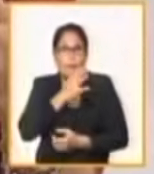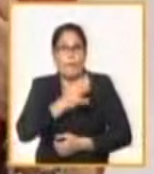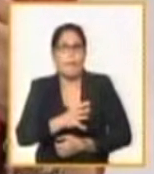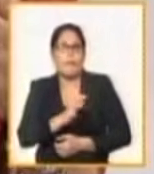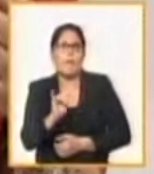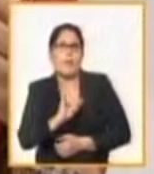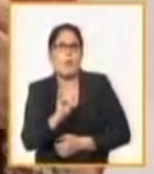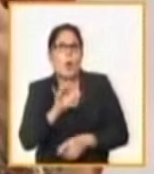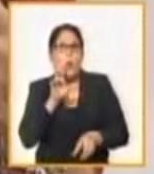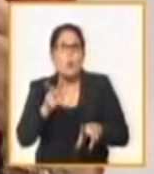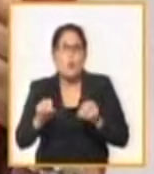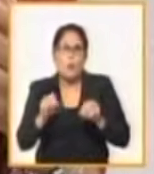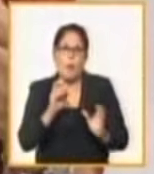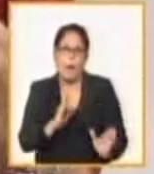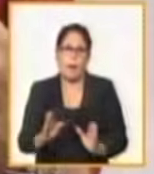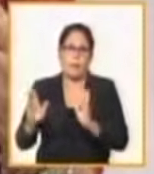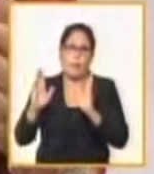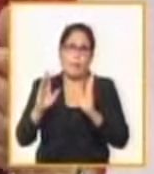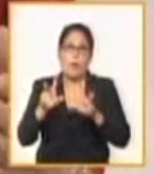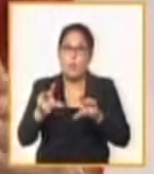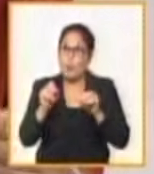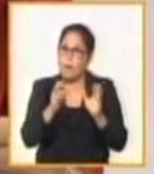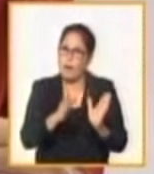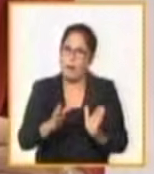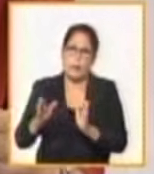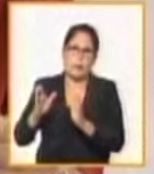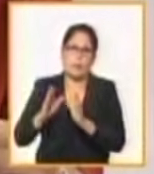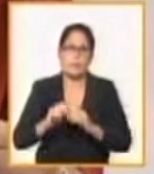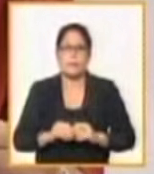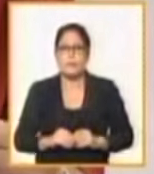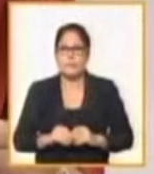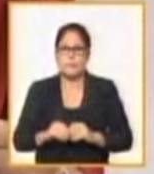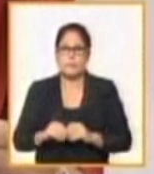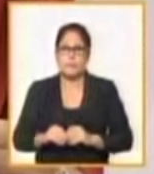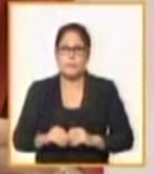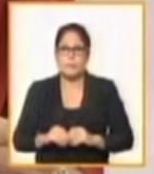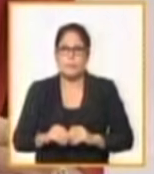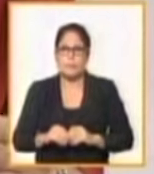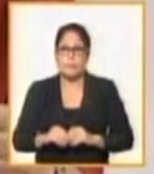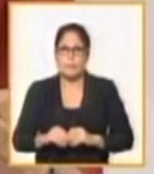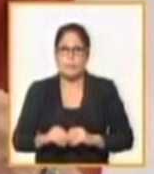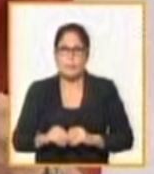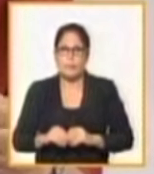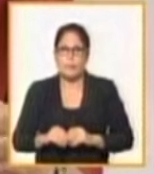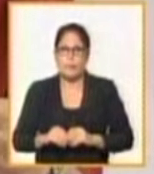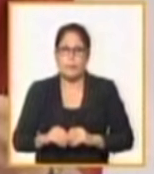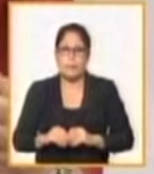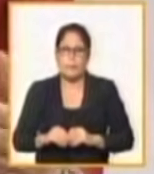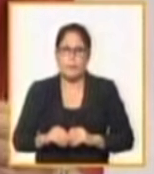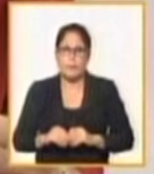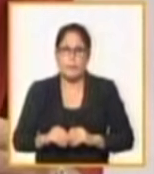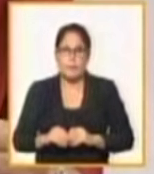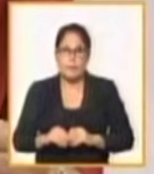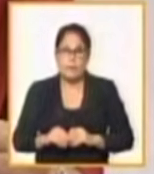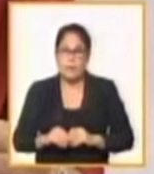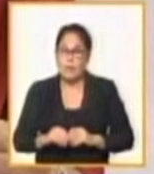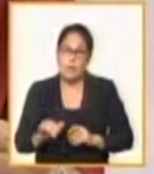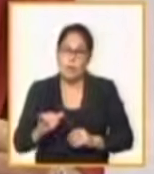una nueva época, una etapa, una dimensión otra de la vida, no solamente de la cultura, sino